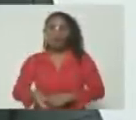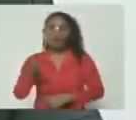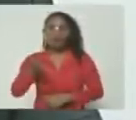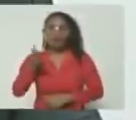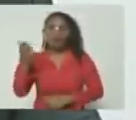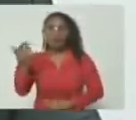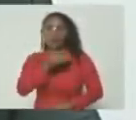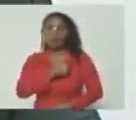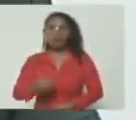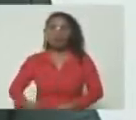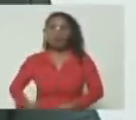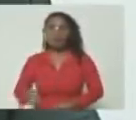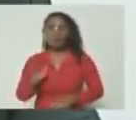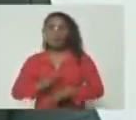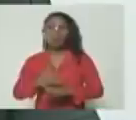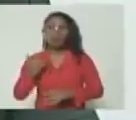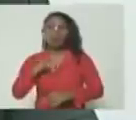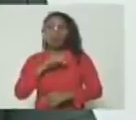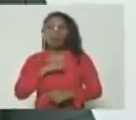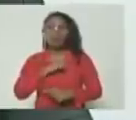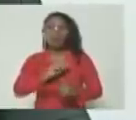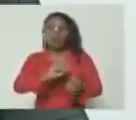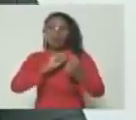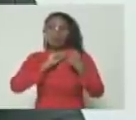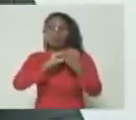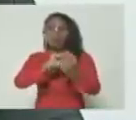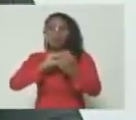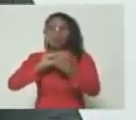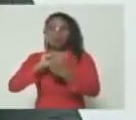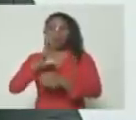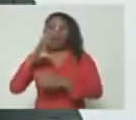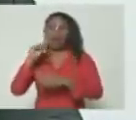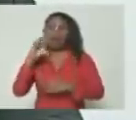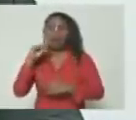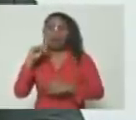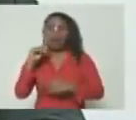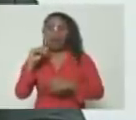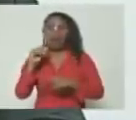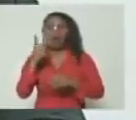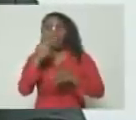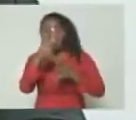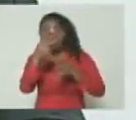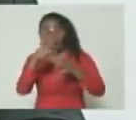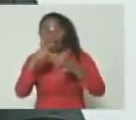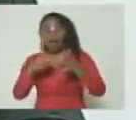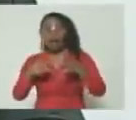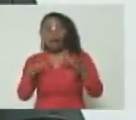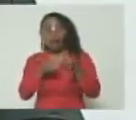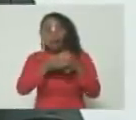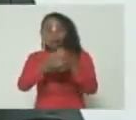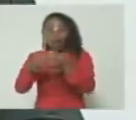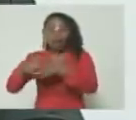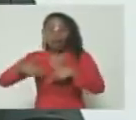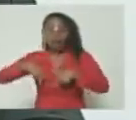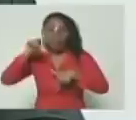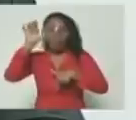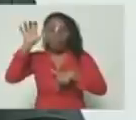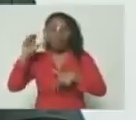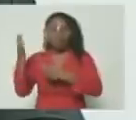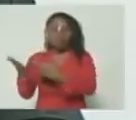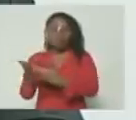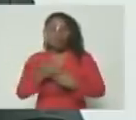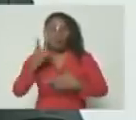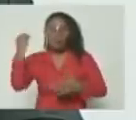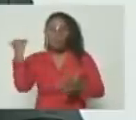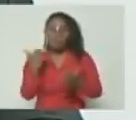presidente. Hemos estado hablando con varios sectores del país, recibiendo miles de